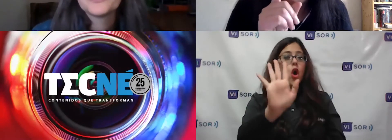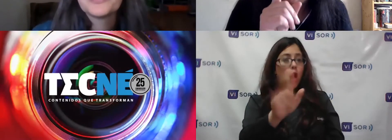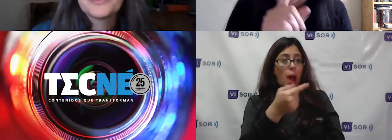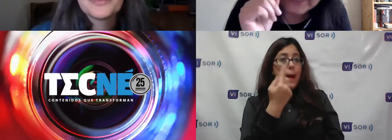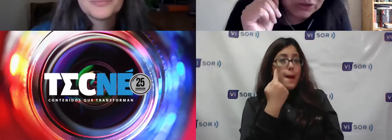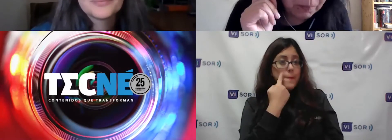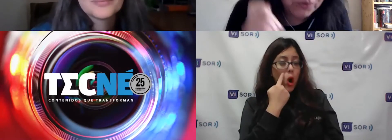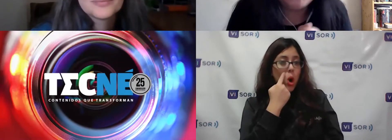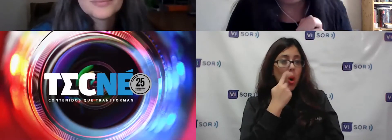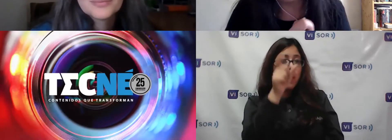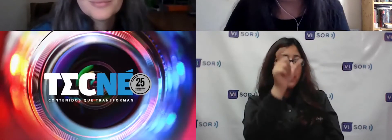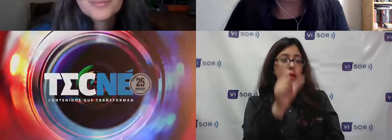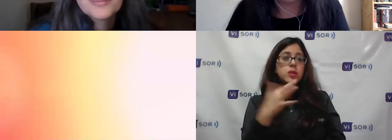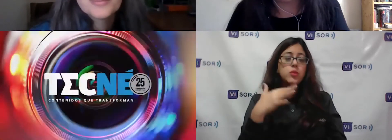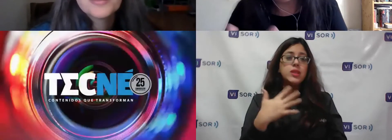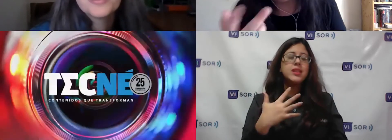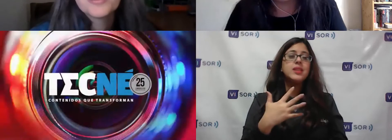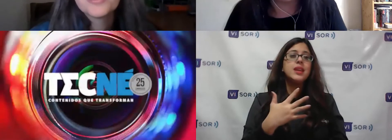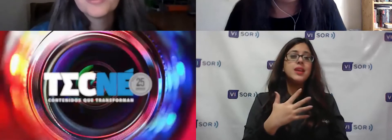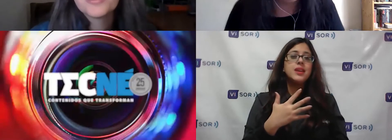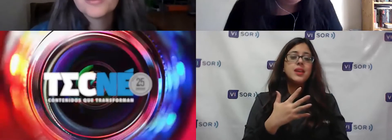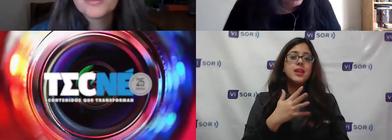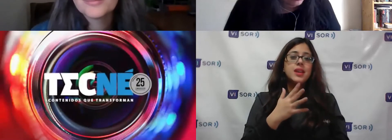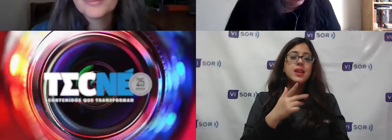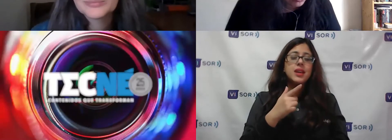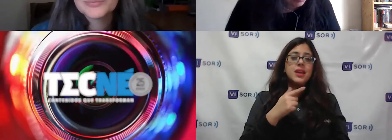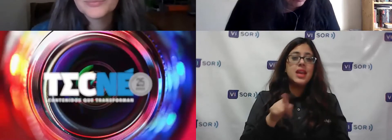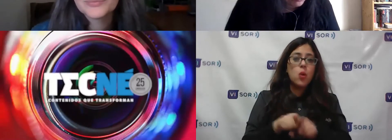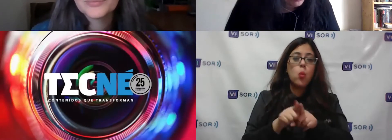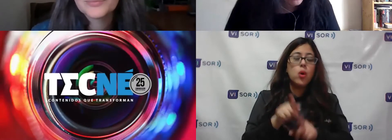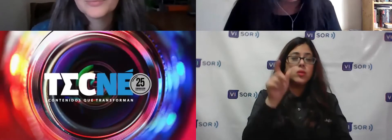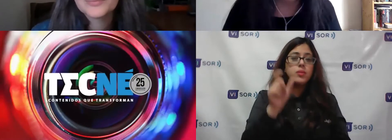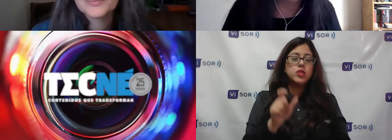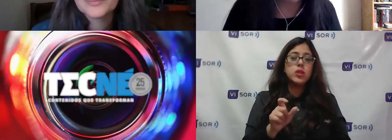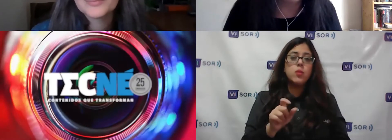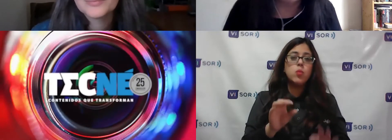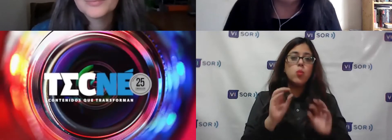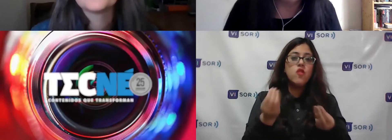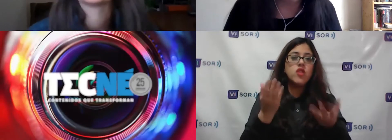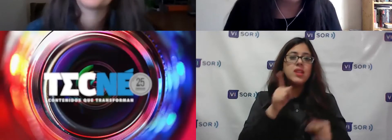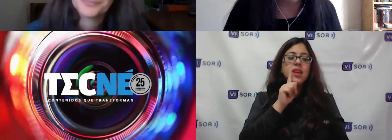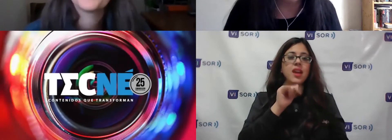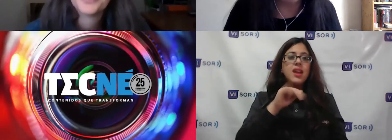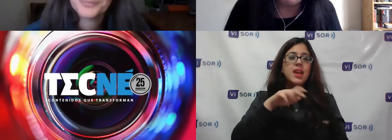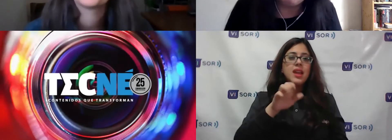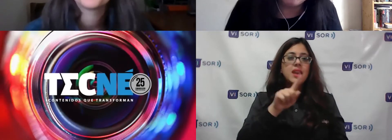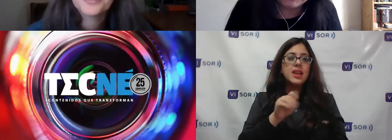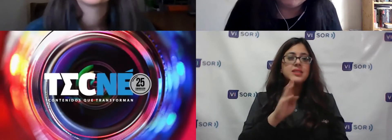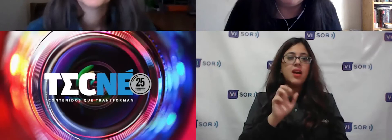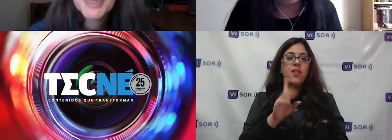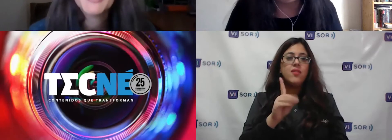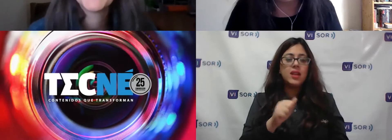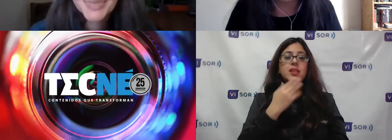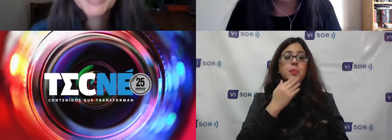referente importante que nos da poder dimensionar pero mayor hola invitarle porque es muy bonita para verla agnes varda maravillosa y ahora que hablaste también de los